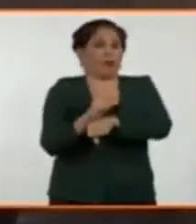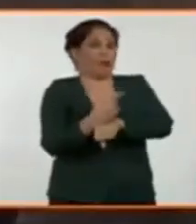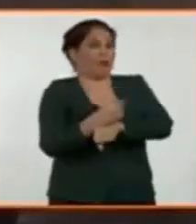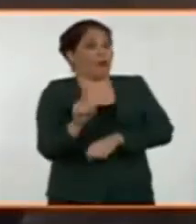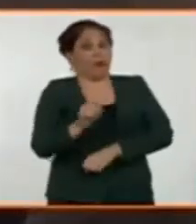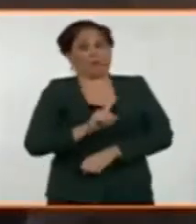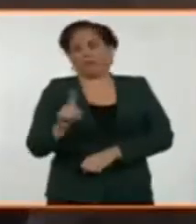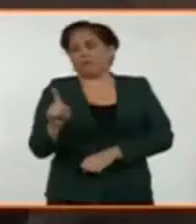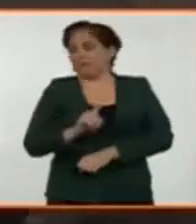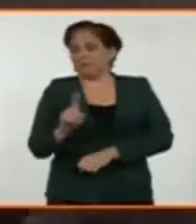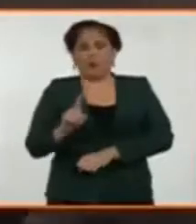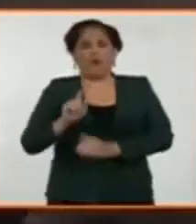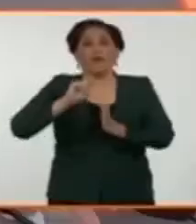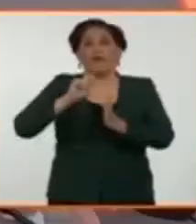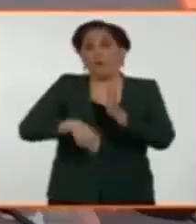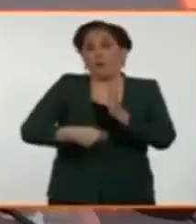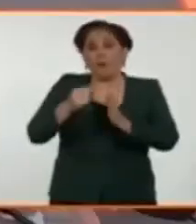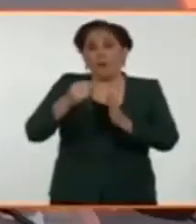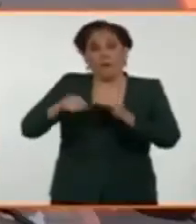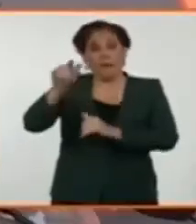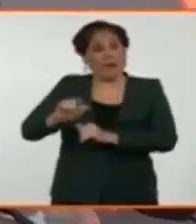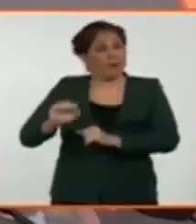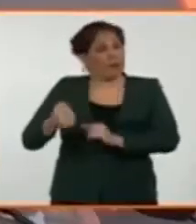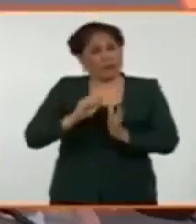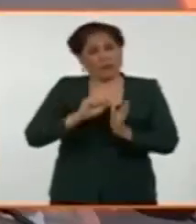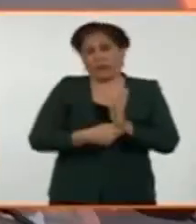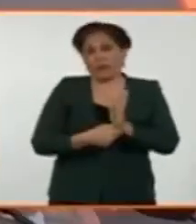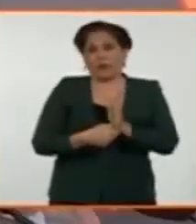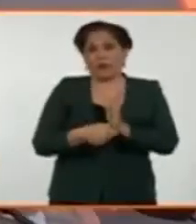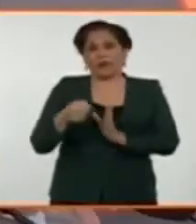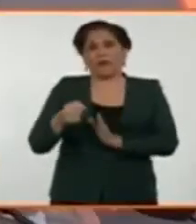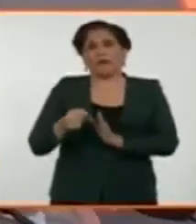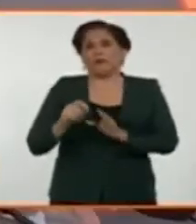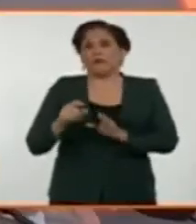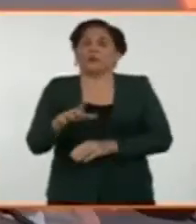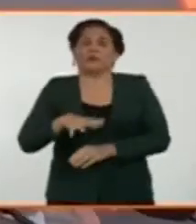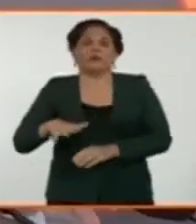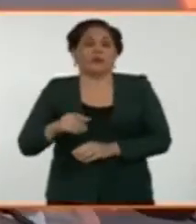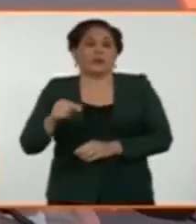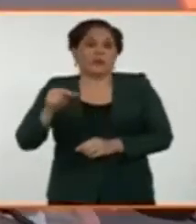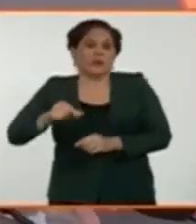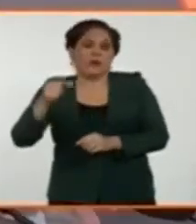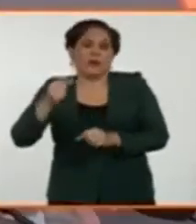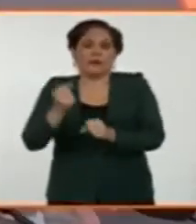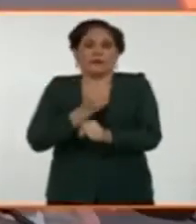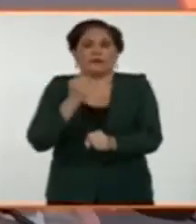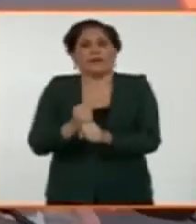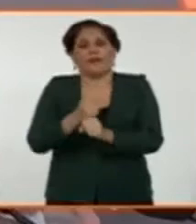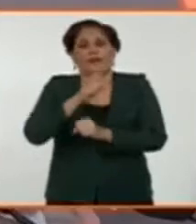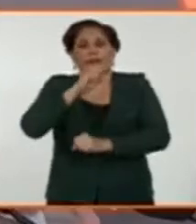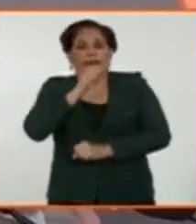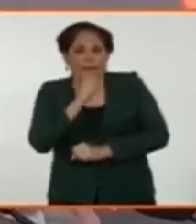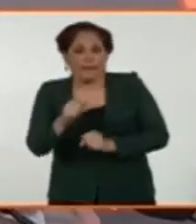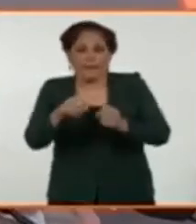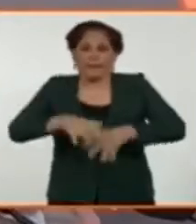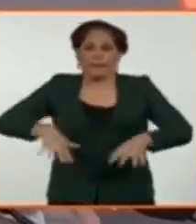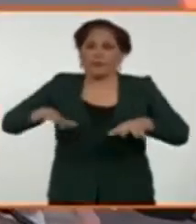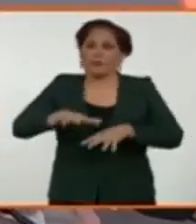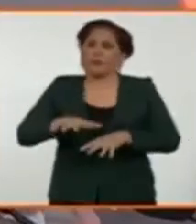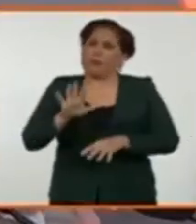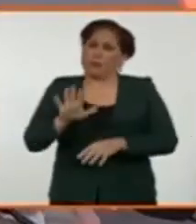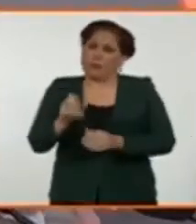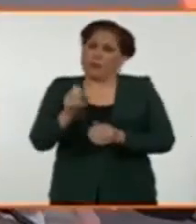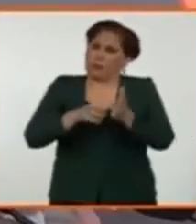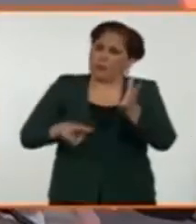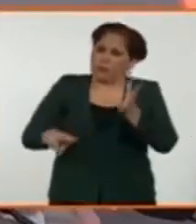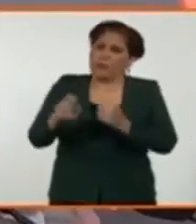ministro y nos alejábamos mucho del entorno de la persona de la circunstancia de la persona y por lo tanto hacíamos un análisis que no el